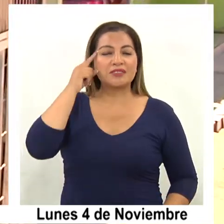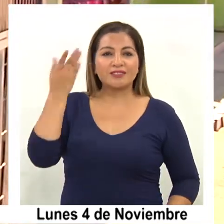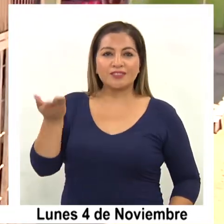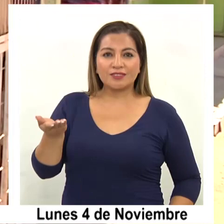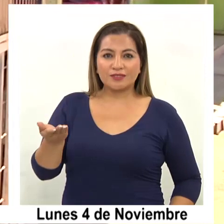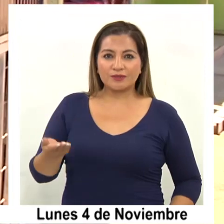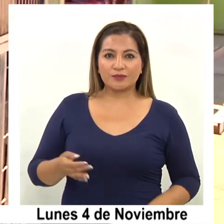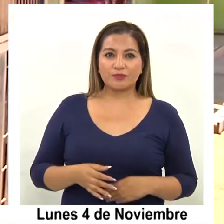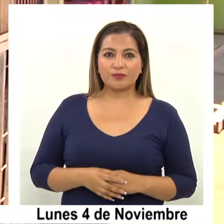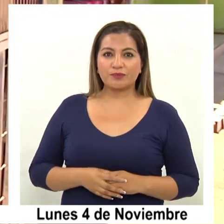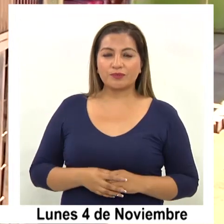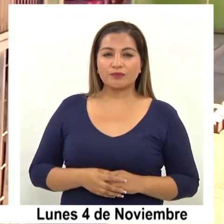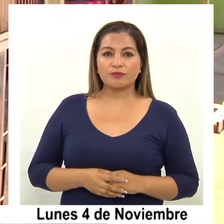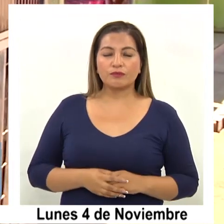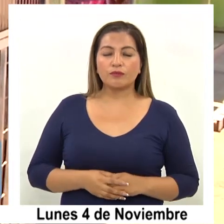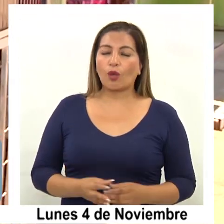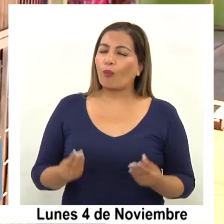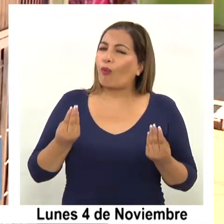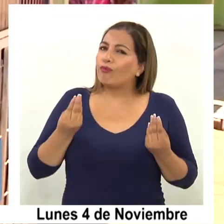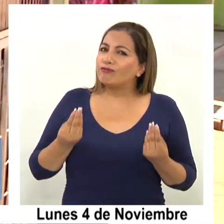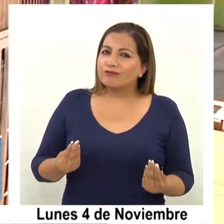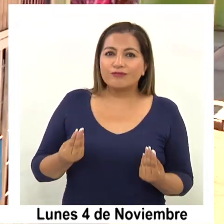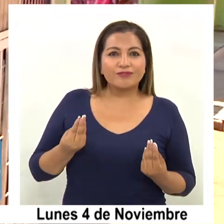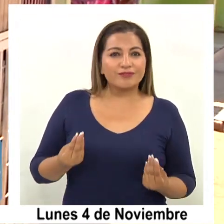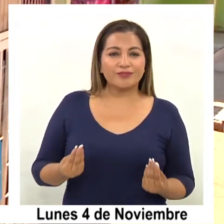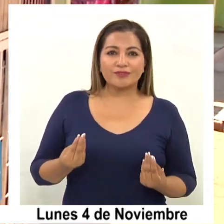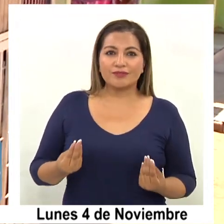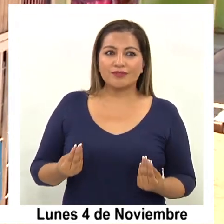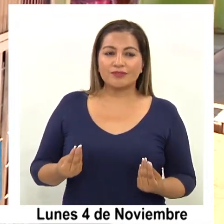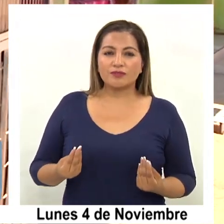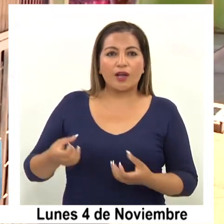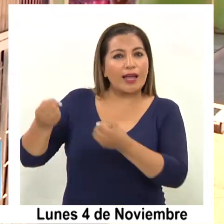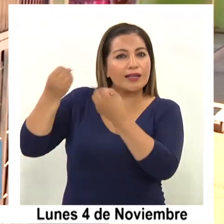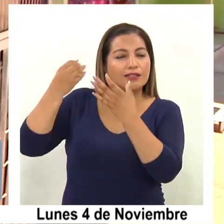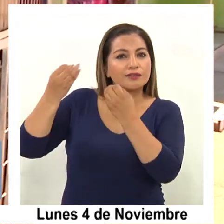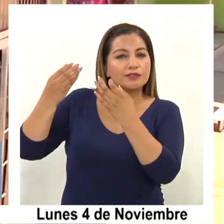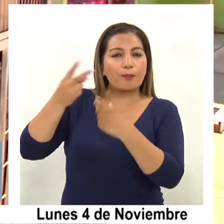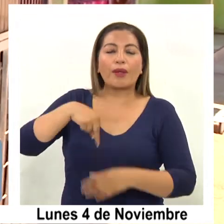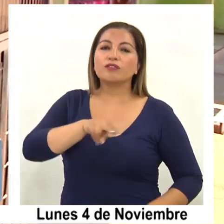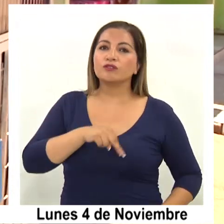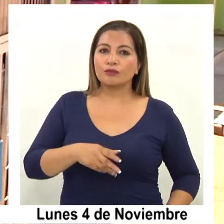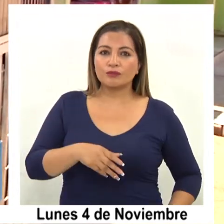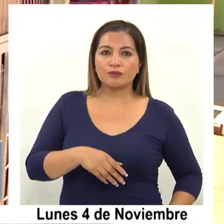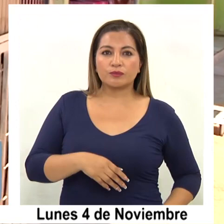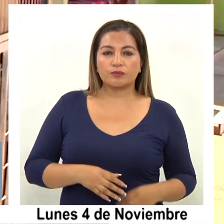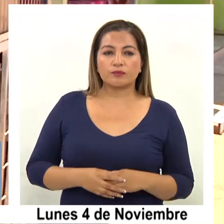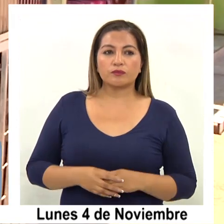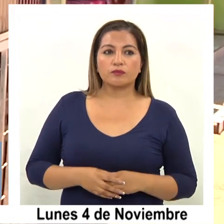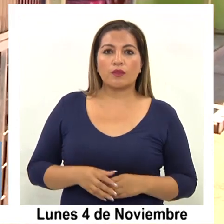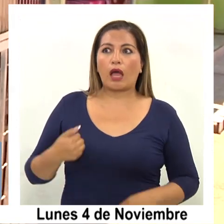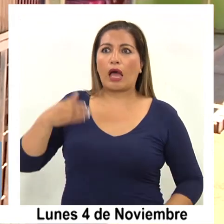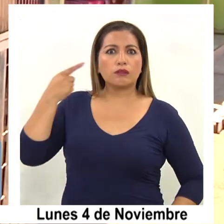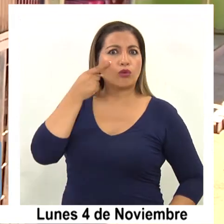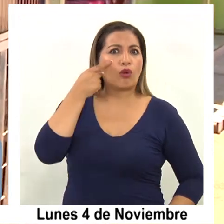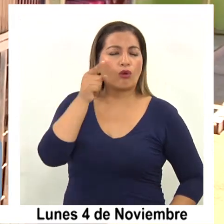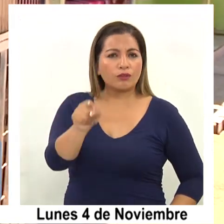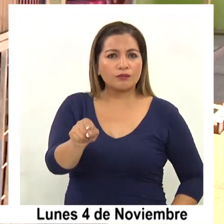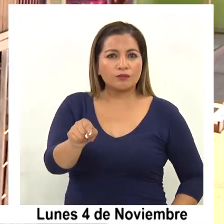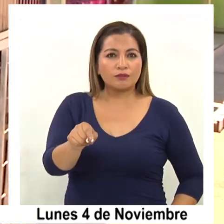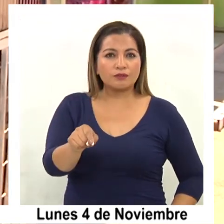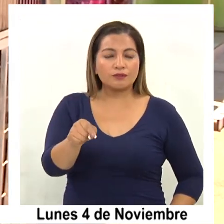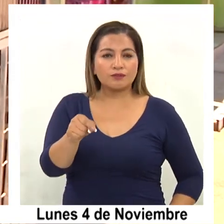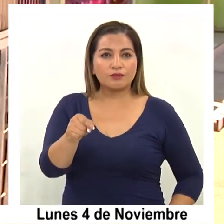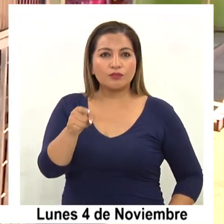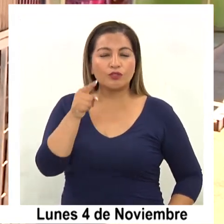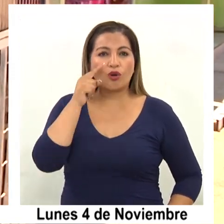es muy, muy, muy educativo para nosotros porque no conocíamos este tipo de